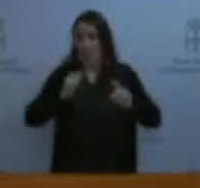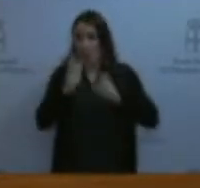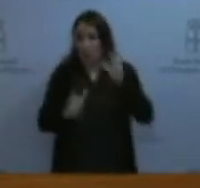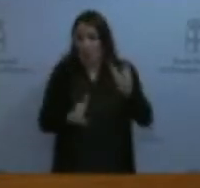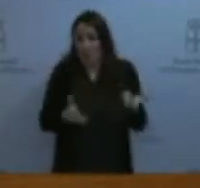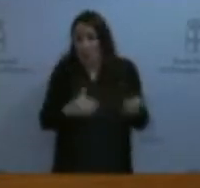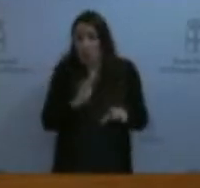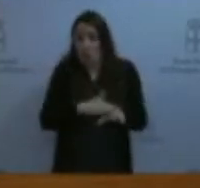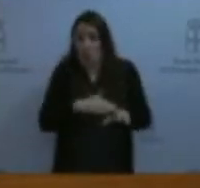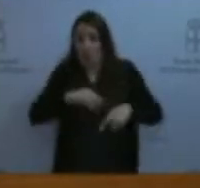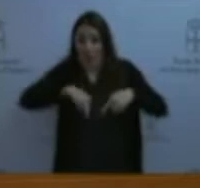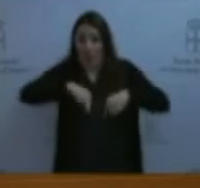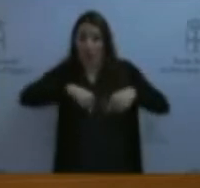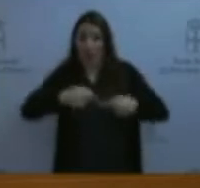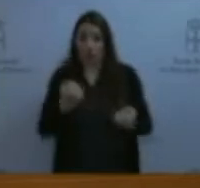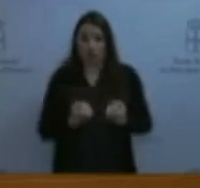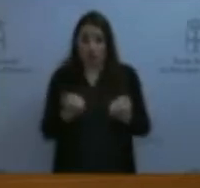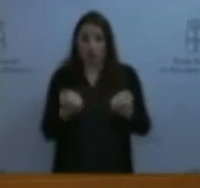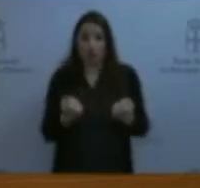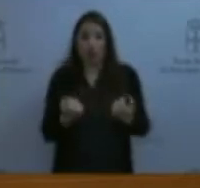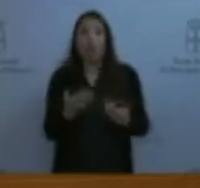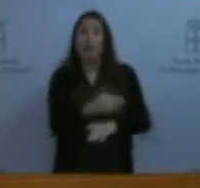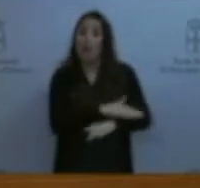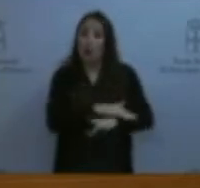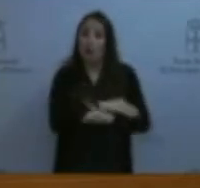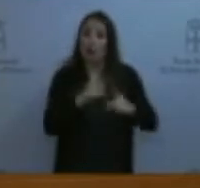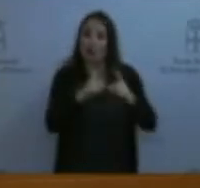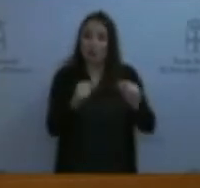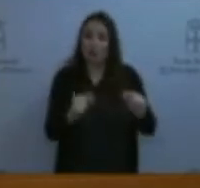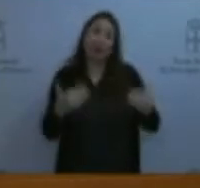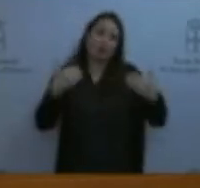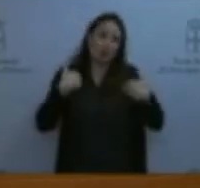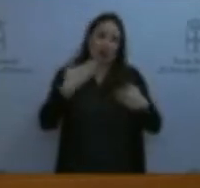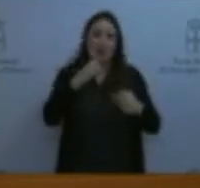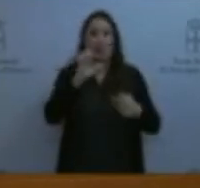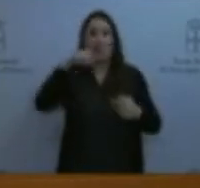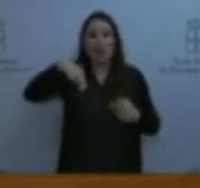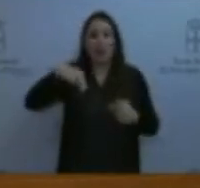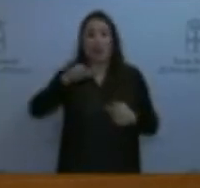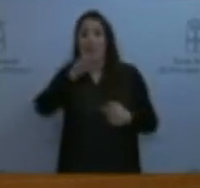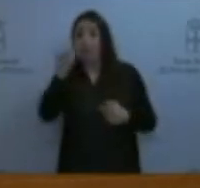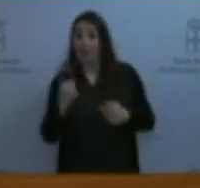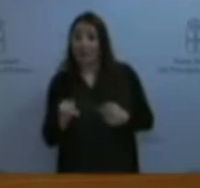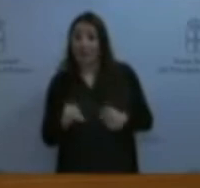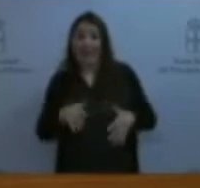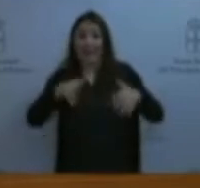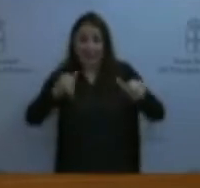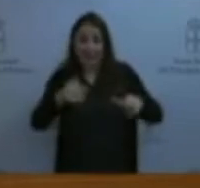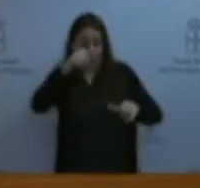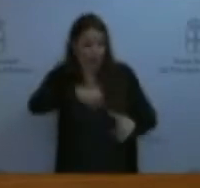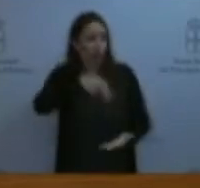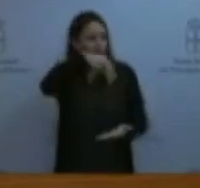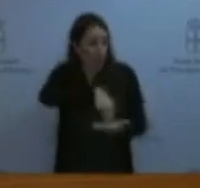en el tráfico y que el gobierno asturiano, encarnado en Belén Fernández, que no tiene ni el coraje de dar la cara hoy, que se la va a